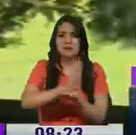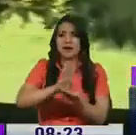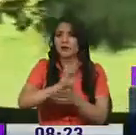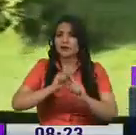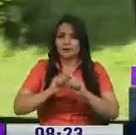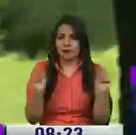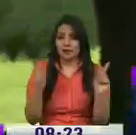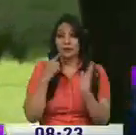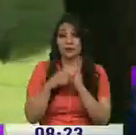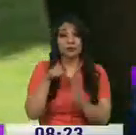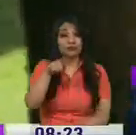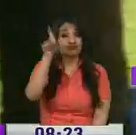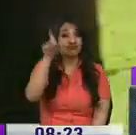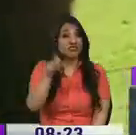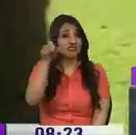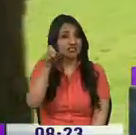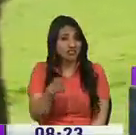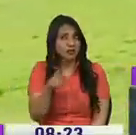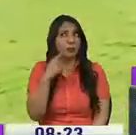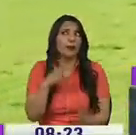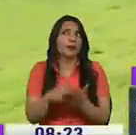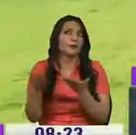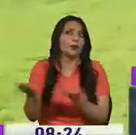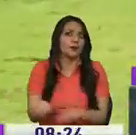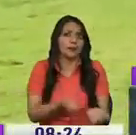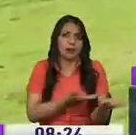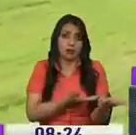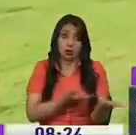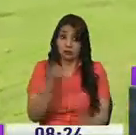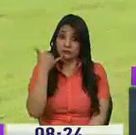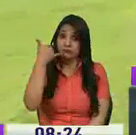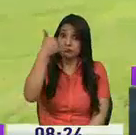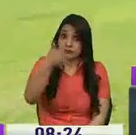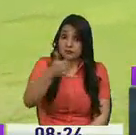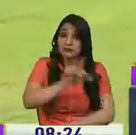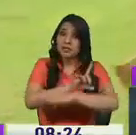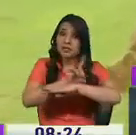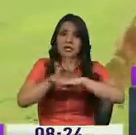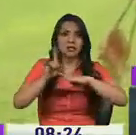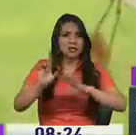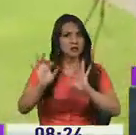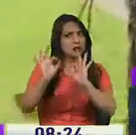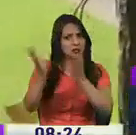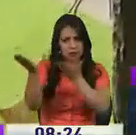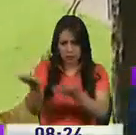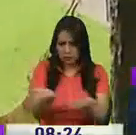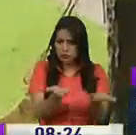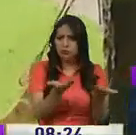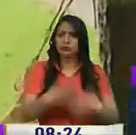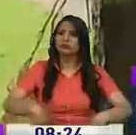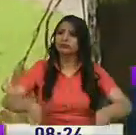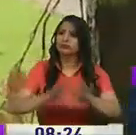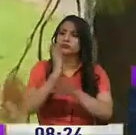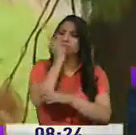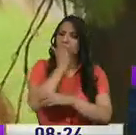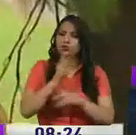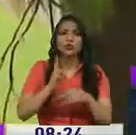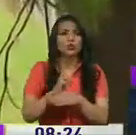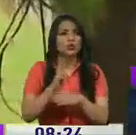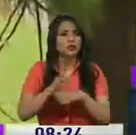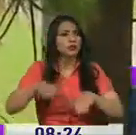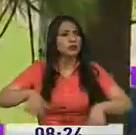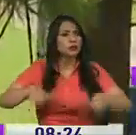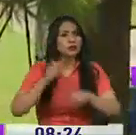usted necesita por un evento, puede comunicarse con la directiva y estamos dispuestos para que ustedes puedan hacer uso de este